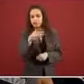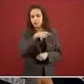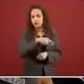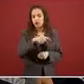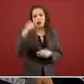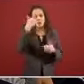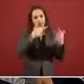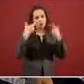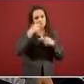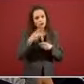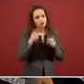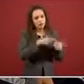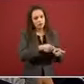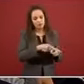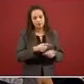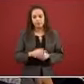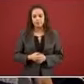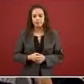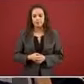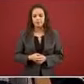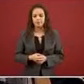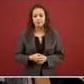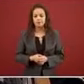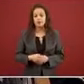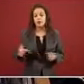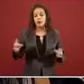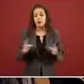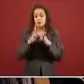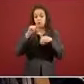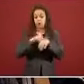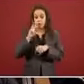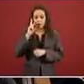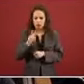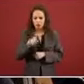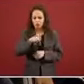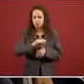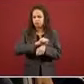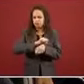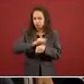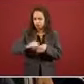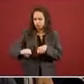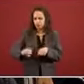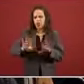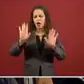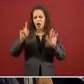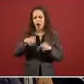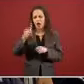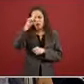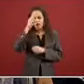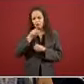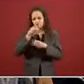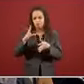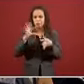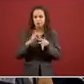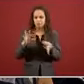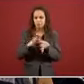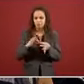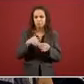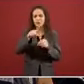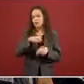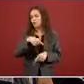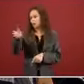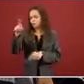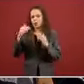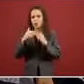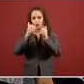médico ve el caso es leve, le da todas las indicaciones, lo manda a su casa, aislamiento